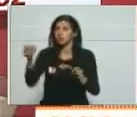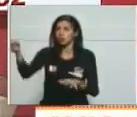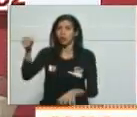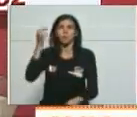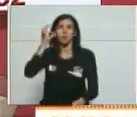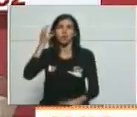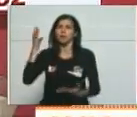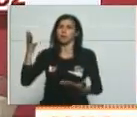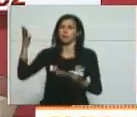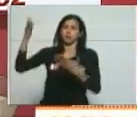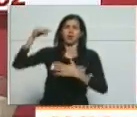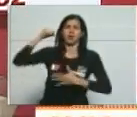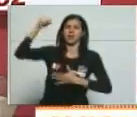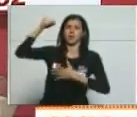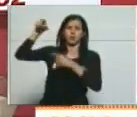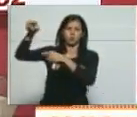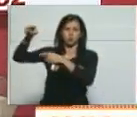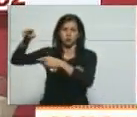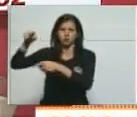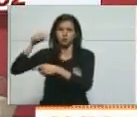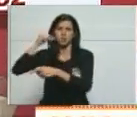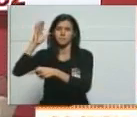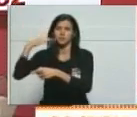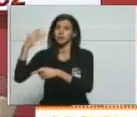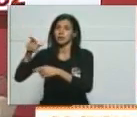Mire, compañero, si usted la derecha lo está lavando,